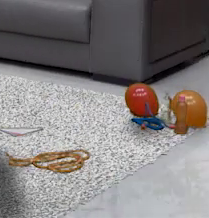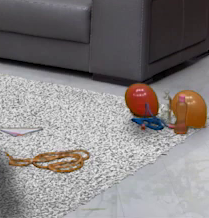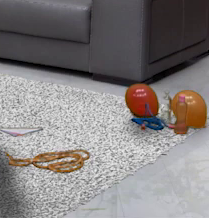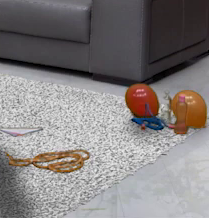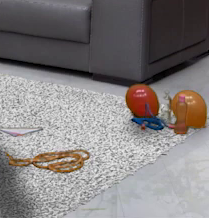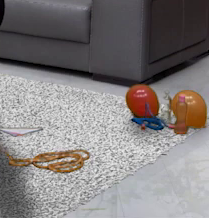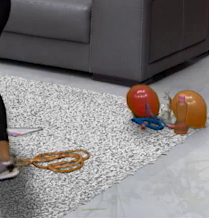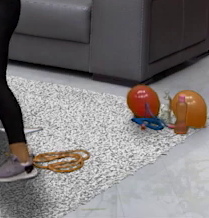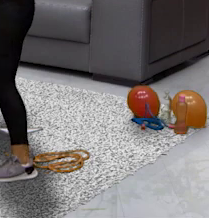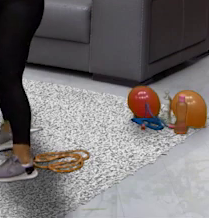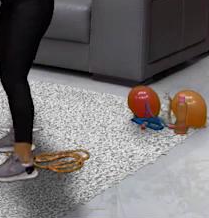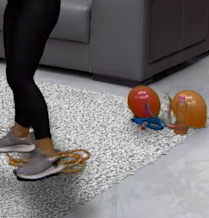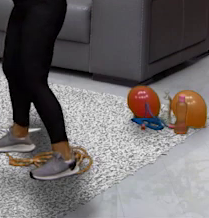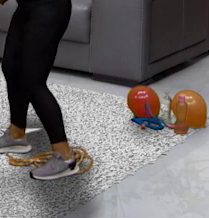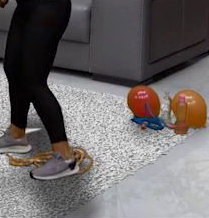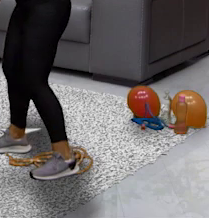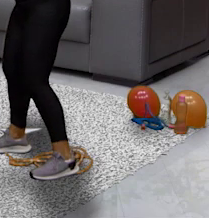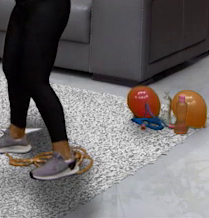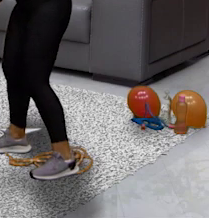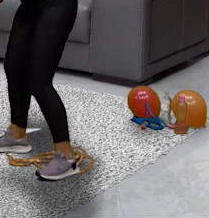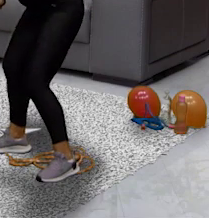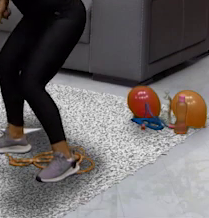Casi te lo lanzo hasta la cocina. Es hora, es hora.